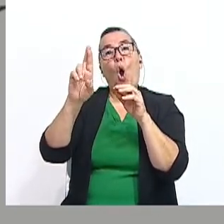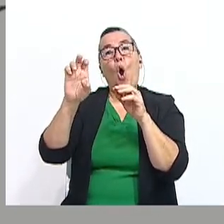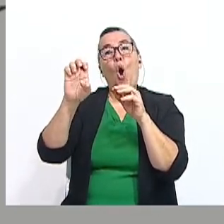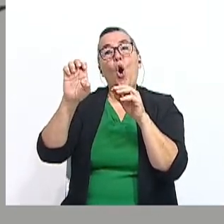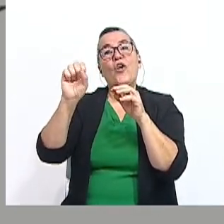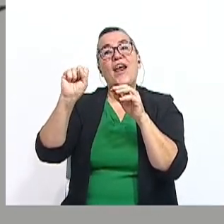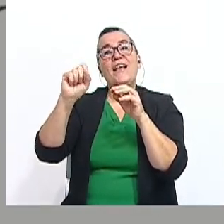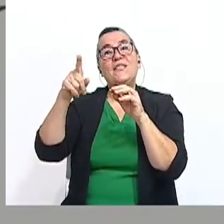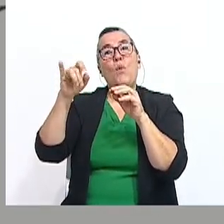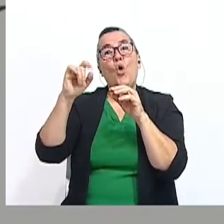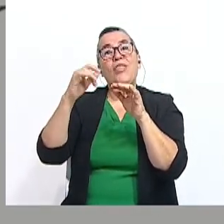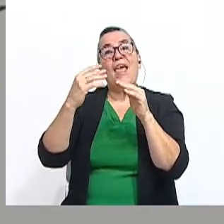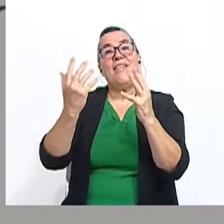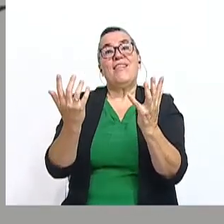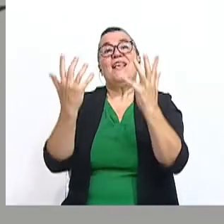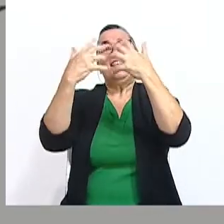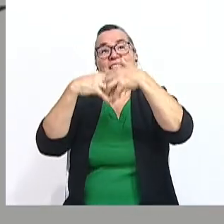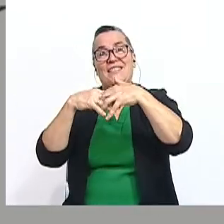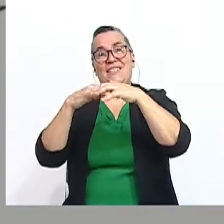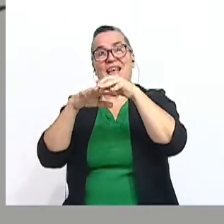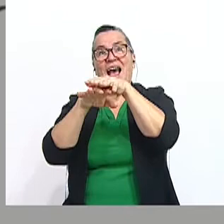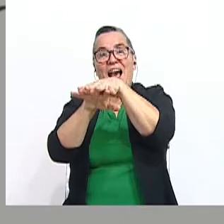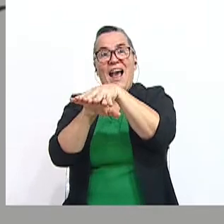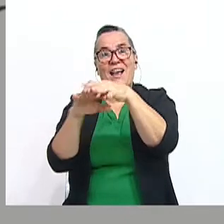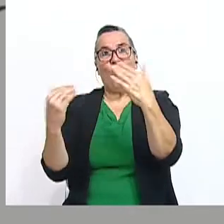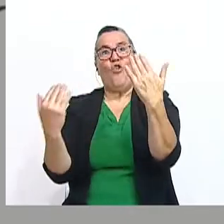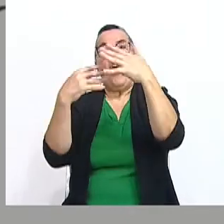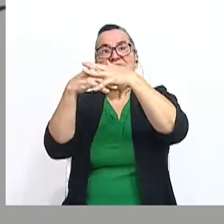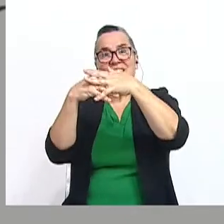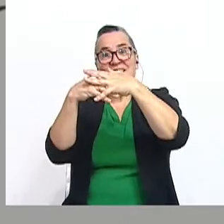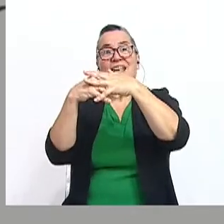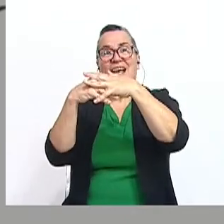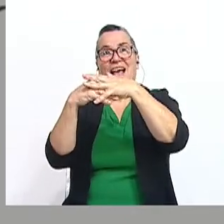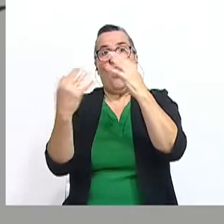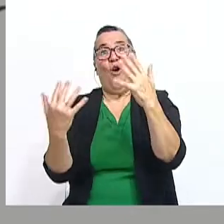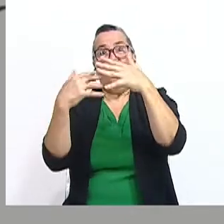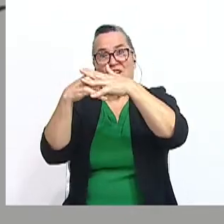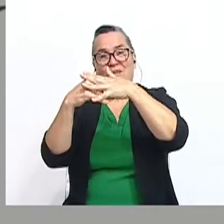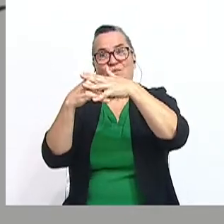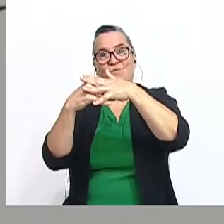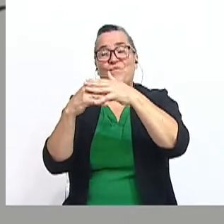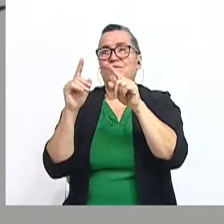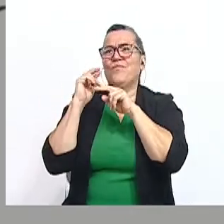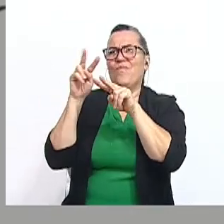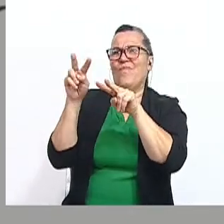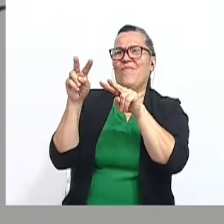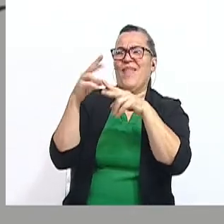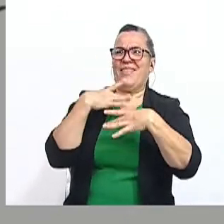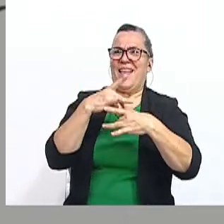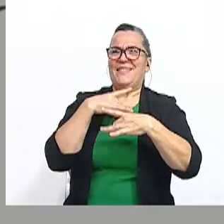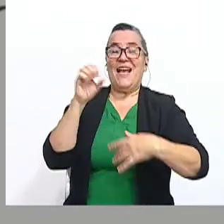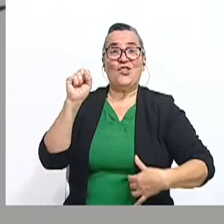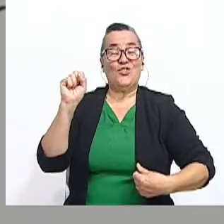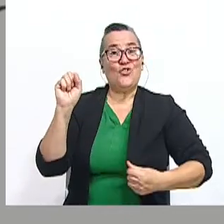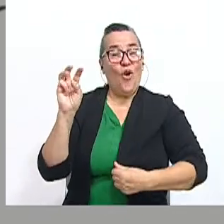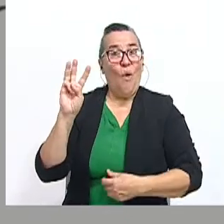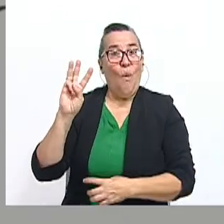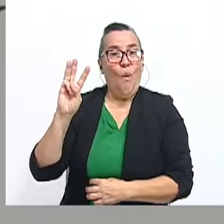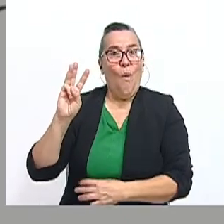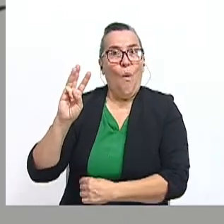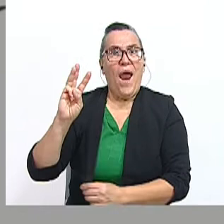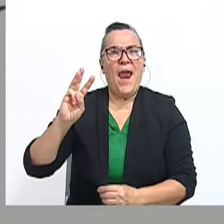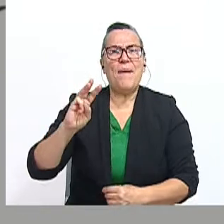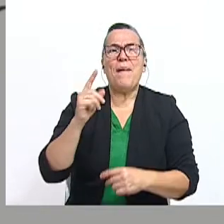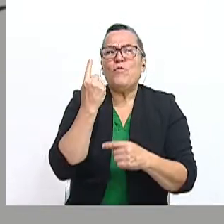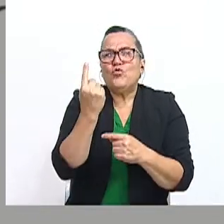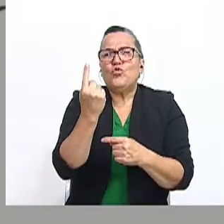Entonces, ya viéndolo bonito y para que vean la curiosidad de lo que es del software, vamos a ir ángulo